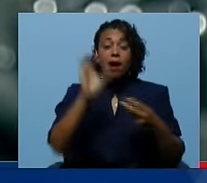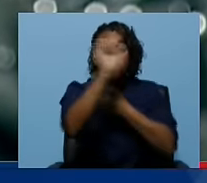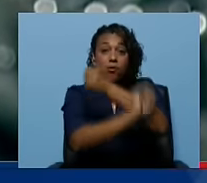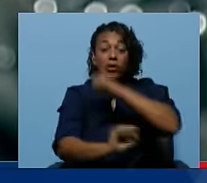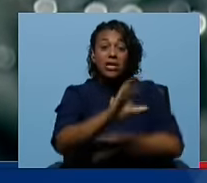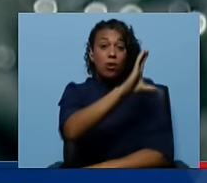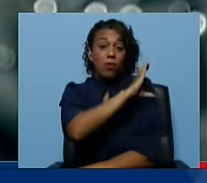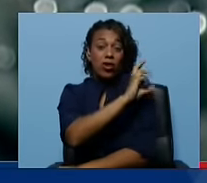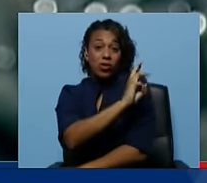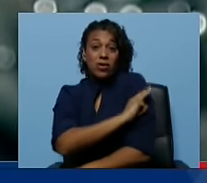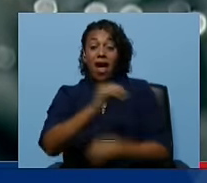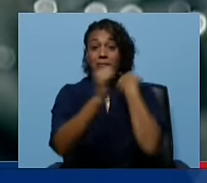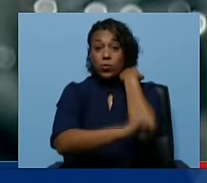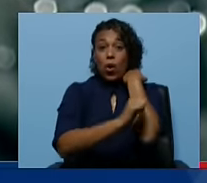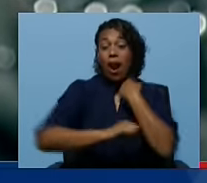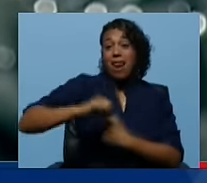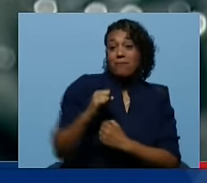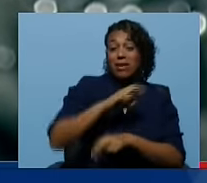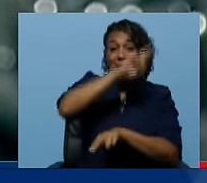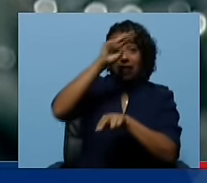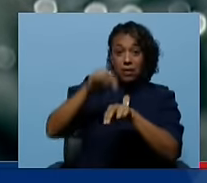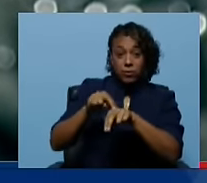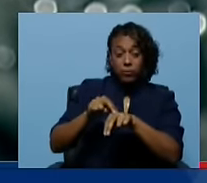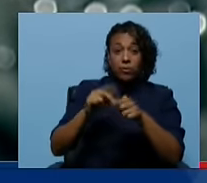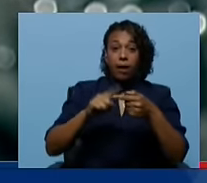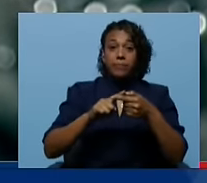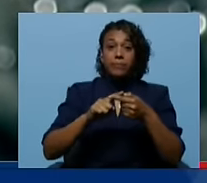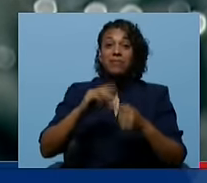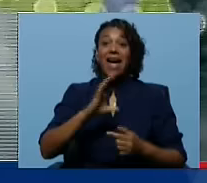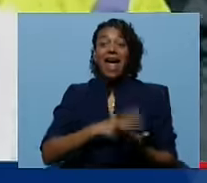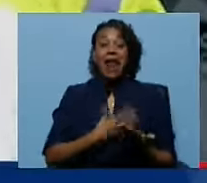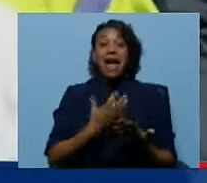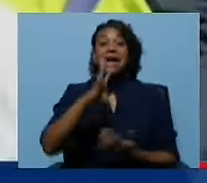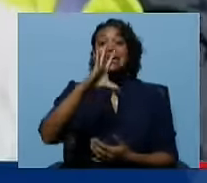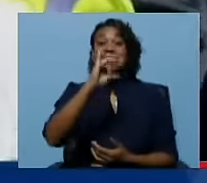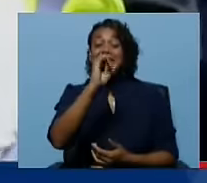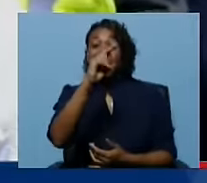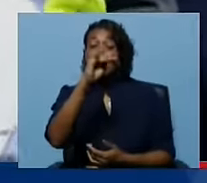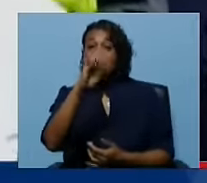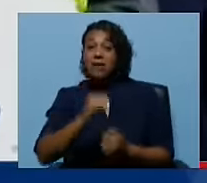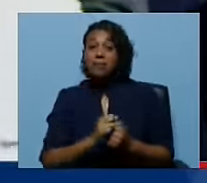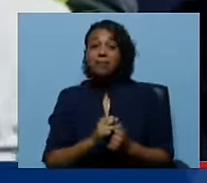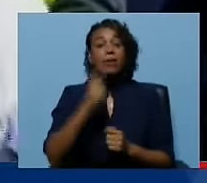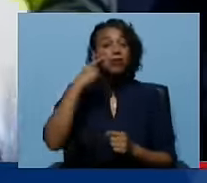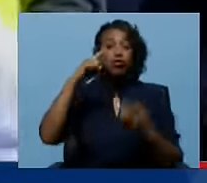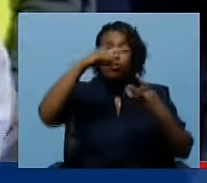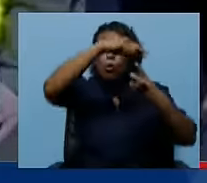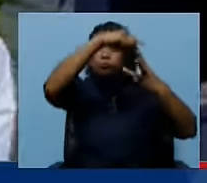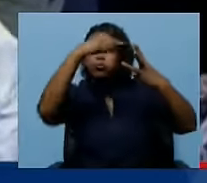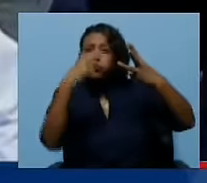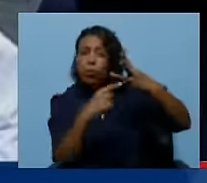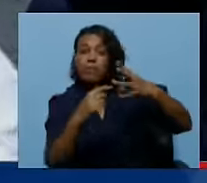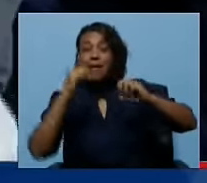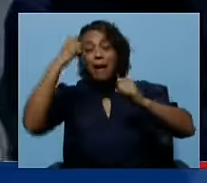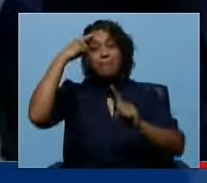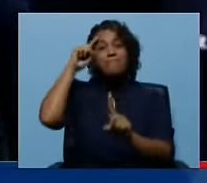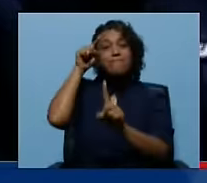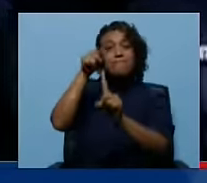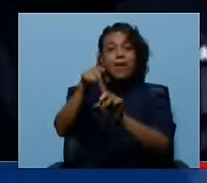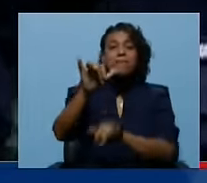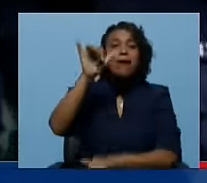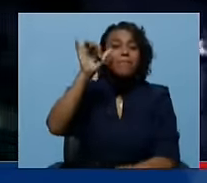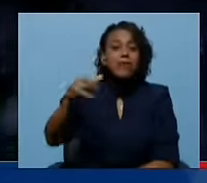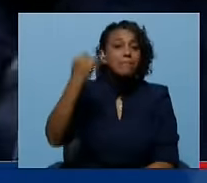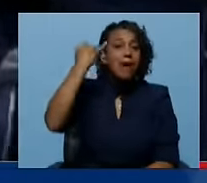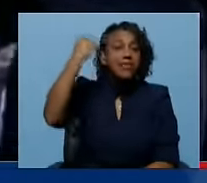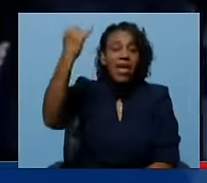Protección Civil, la Policía Nacional, el SEBIN, todos bajo una misma premisa de patria,